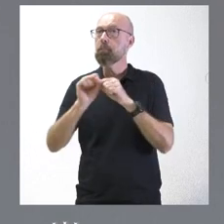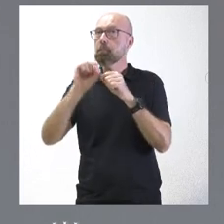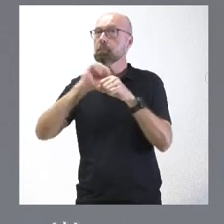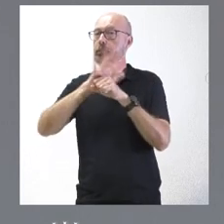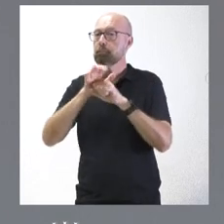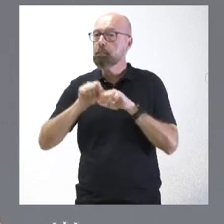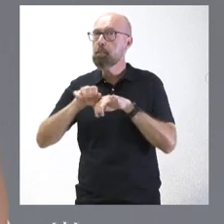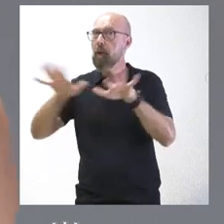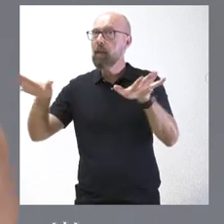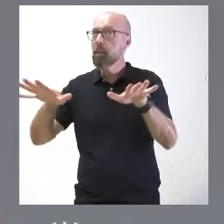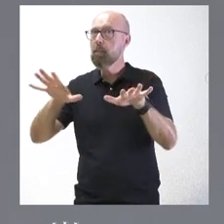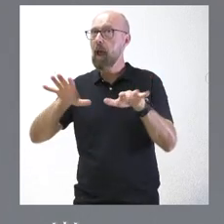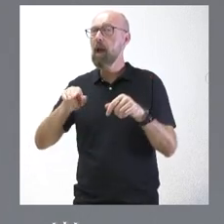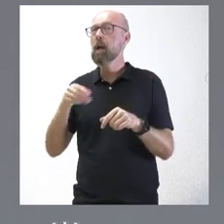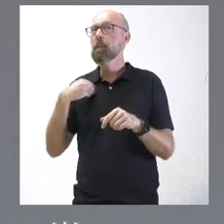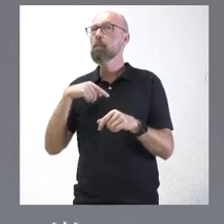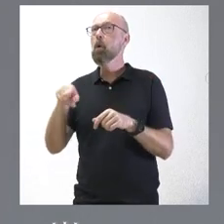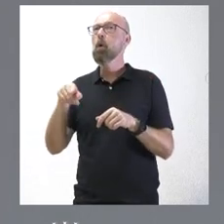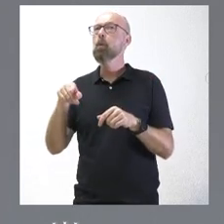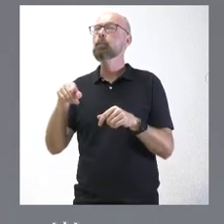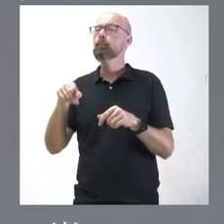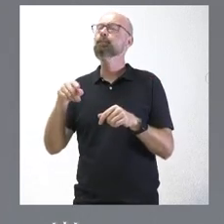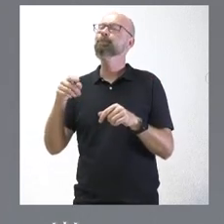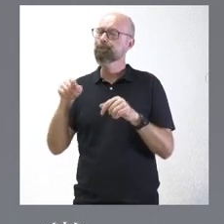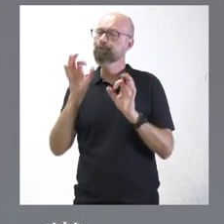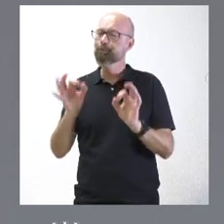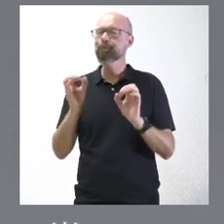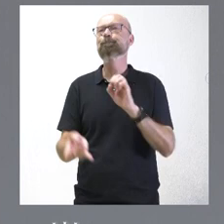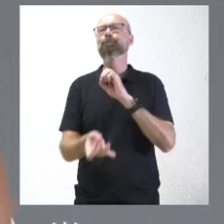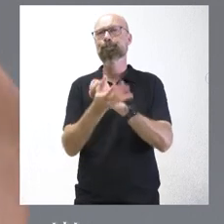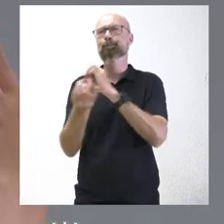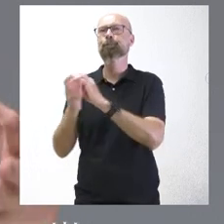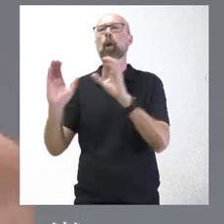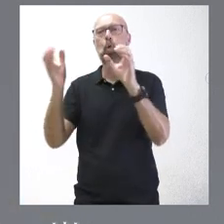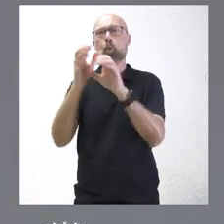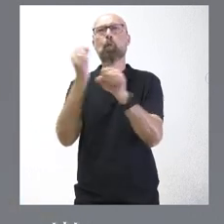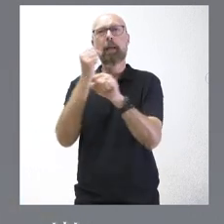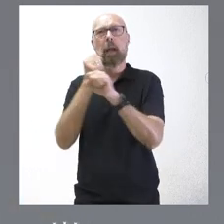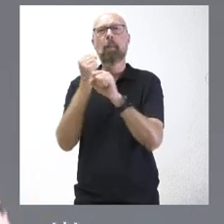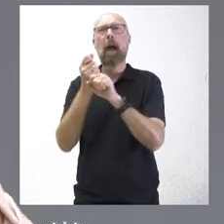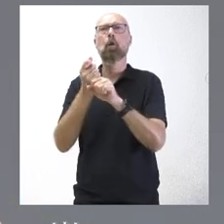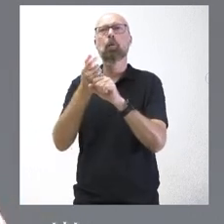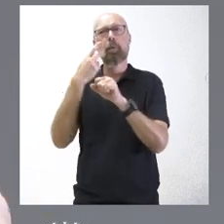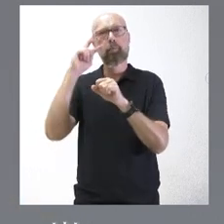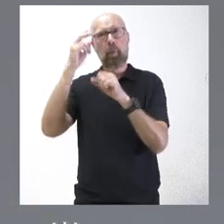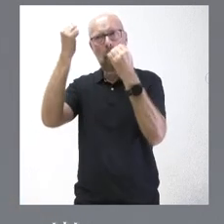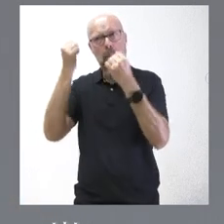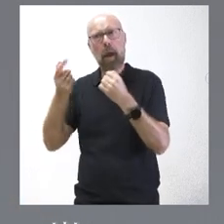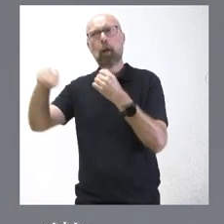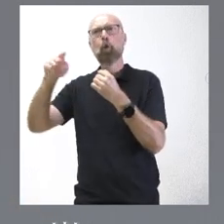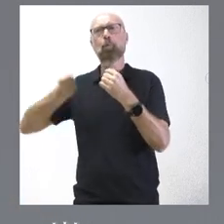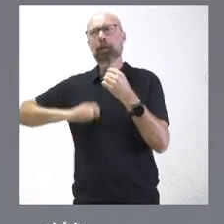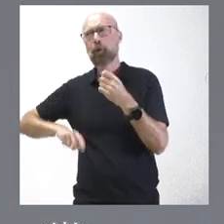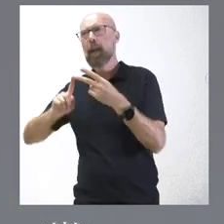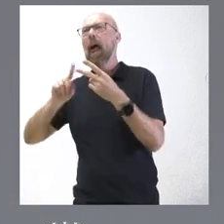esos grupos de trabajo con un personal experto con profesionales con usuarios un poco con toda la sociedad